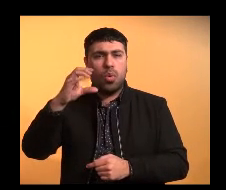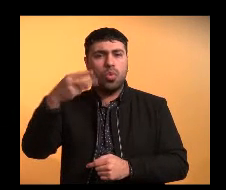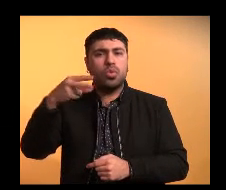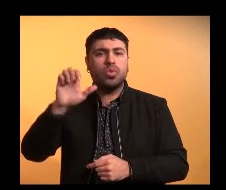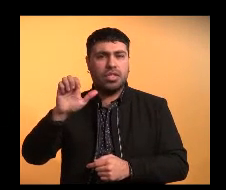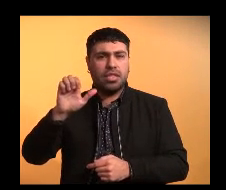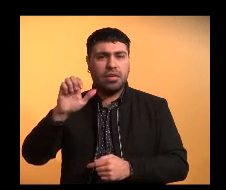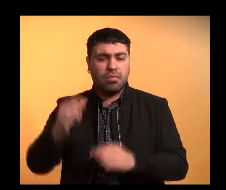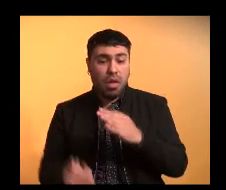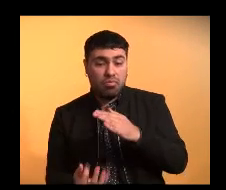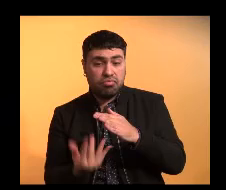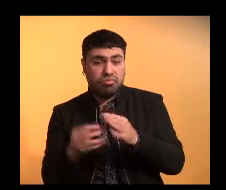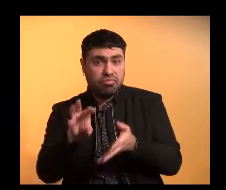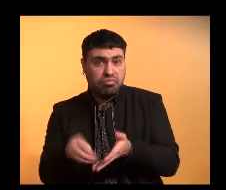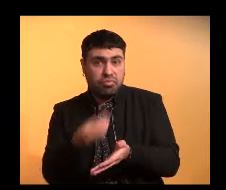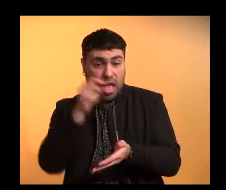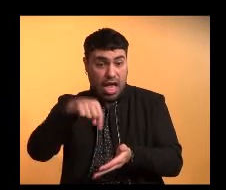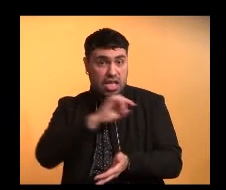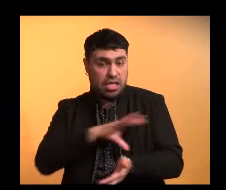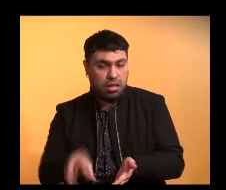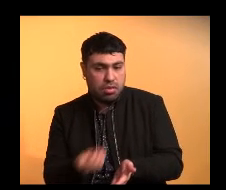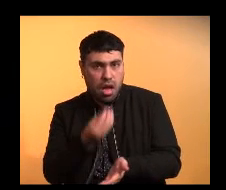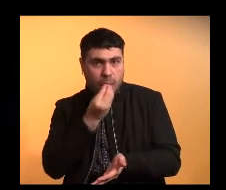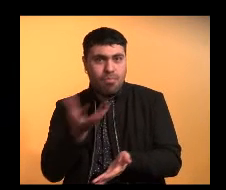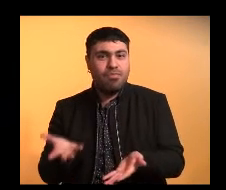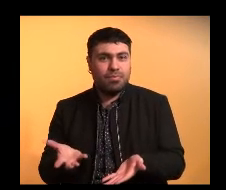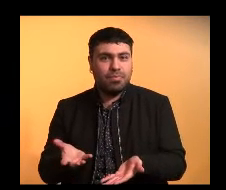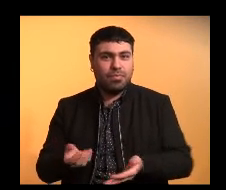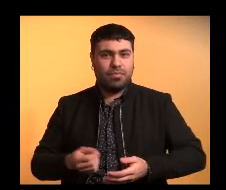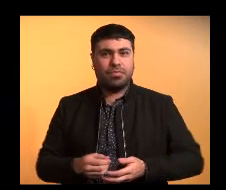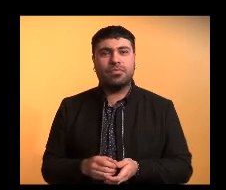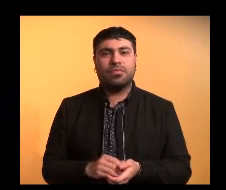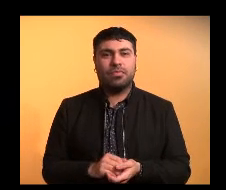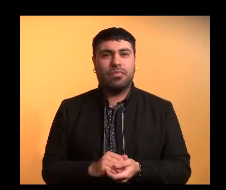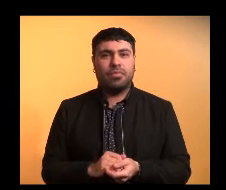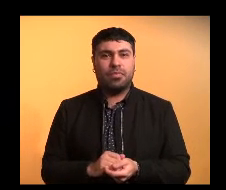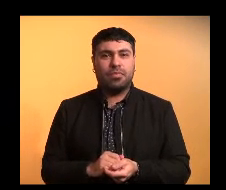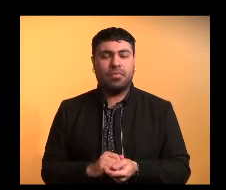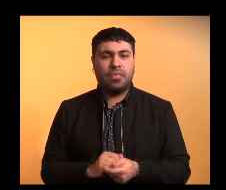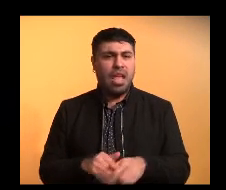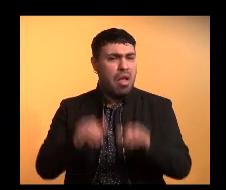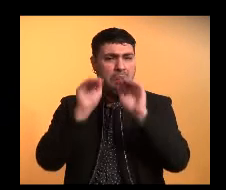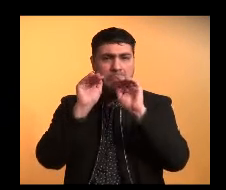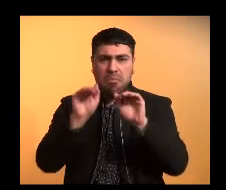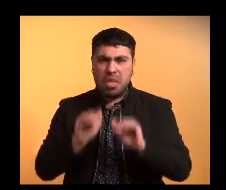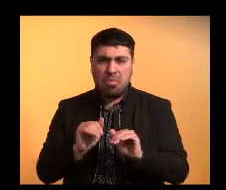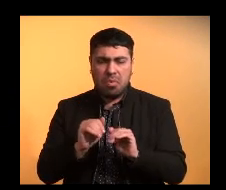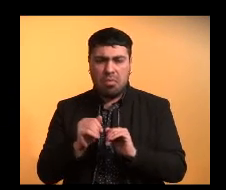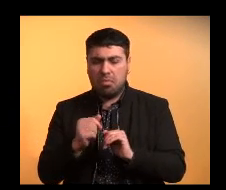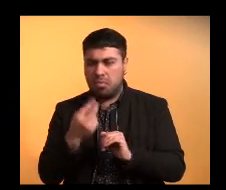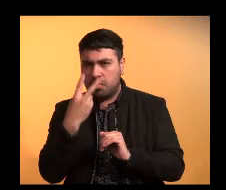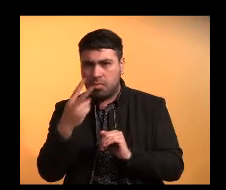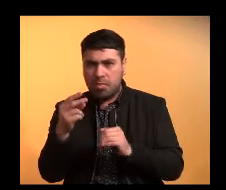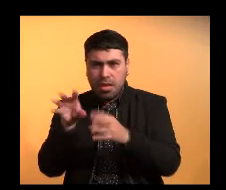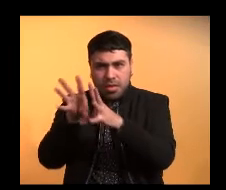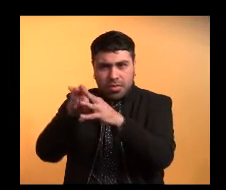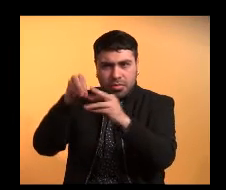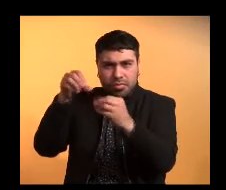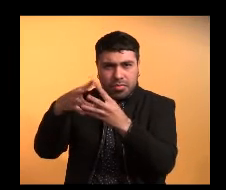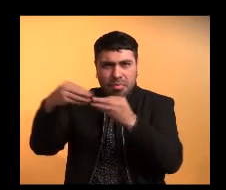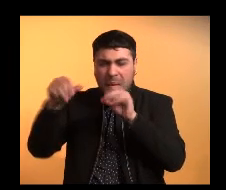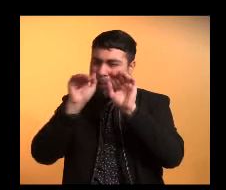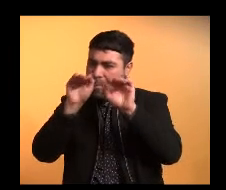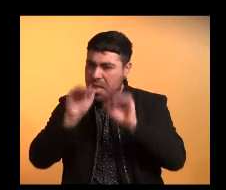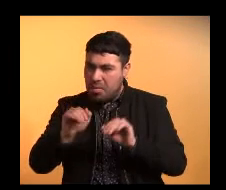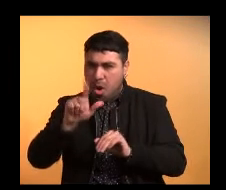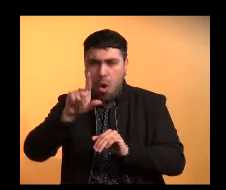es un luche antártico, porque es el mismo género del luche que tenemos, bueno, en la costa de Chile continental y en muchas partes